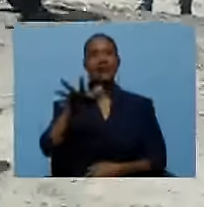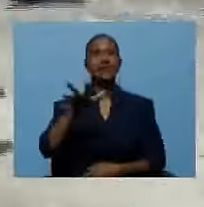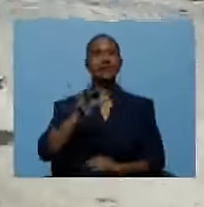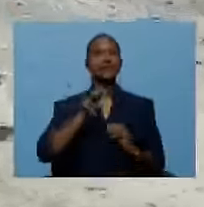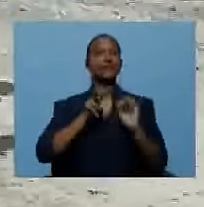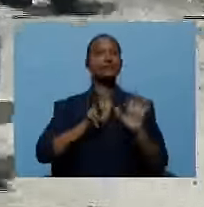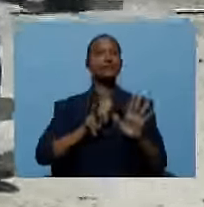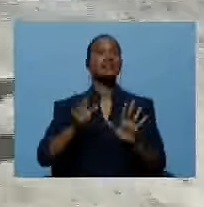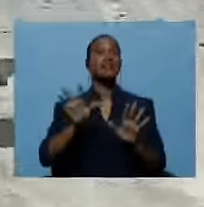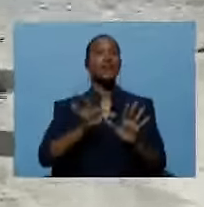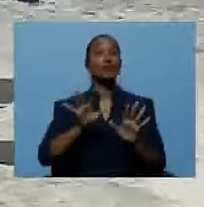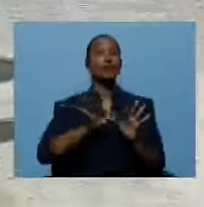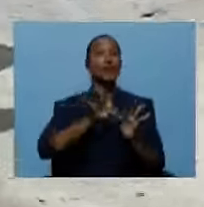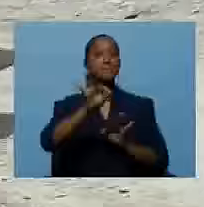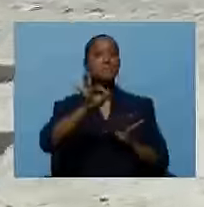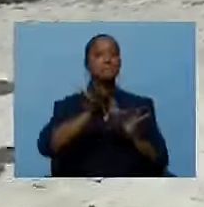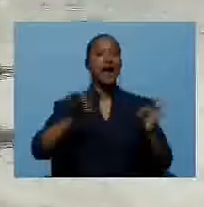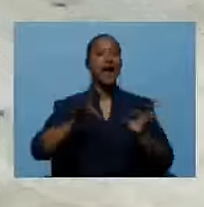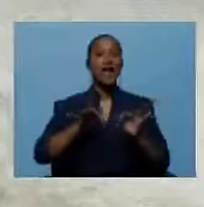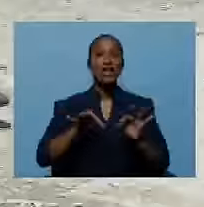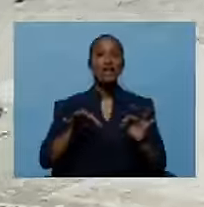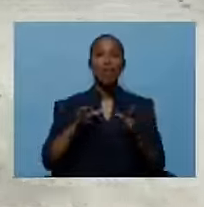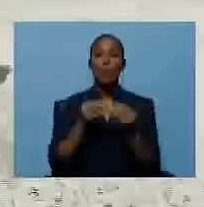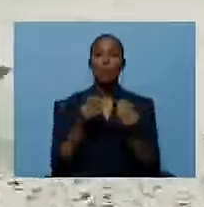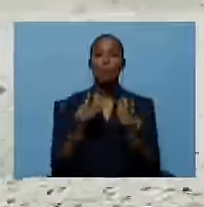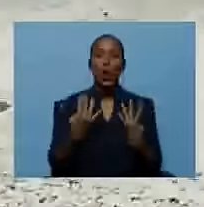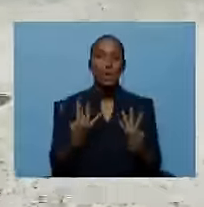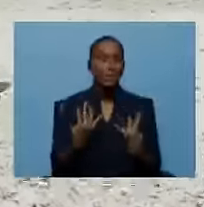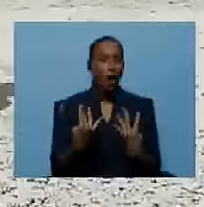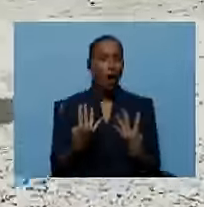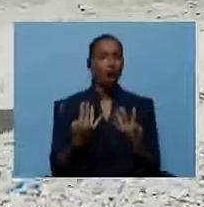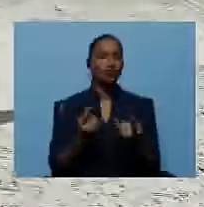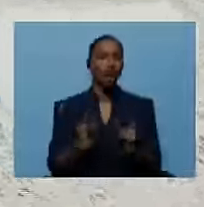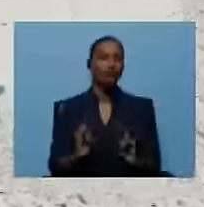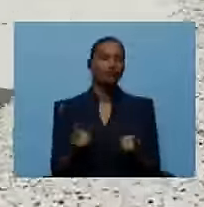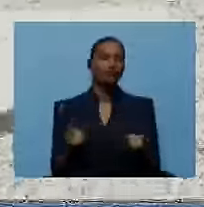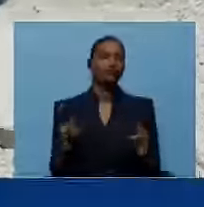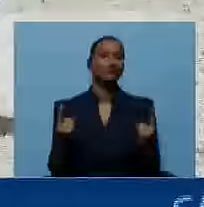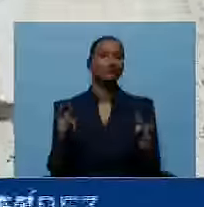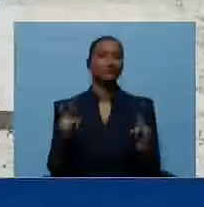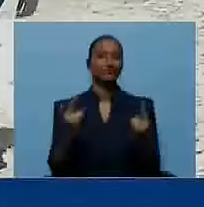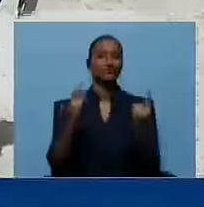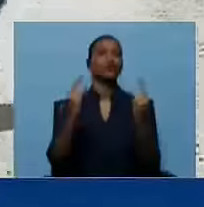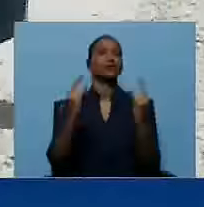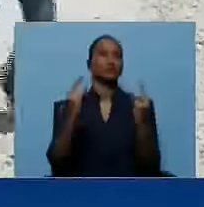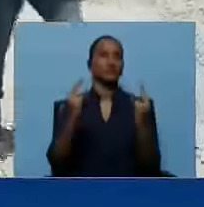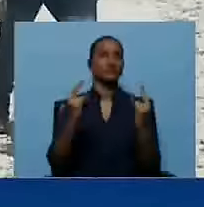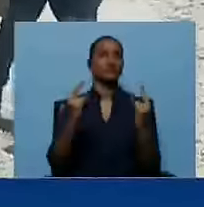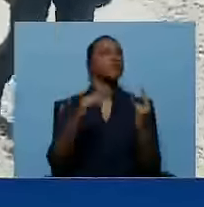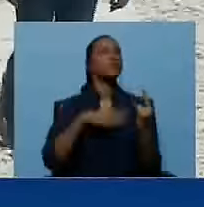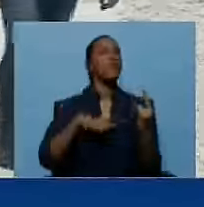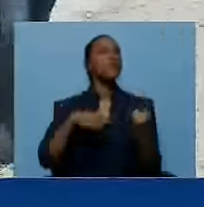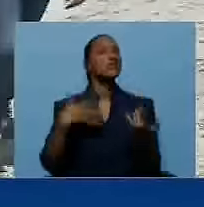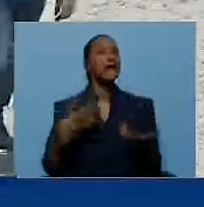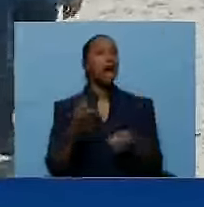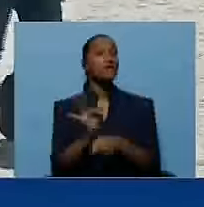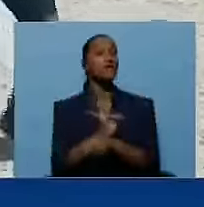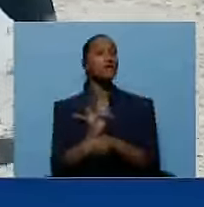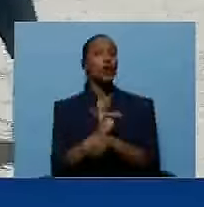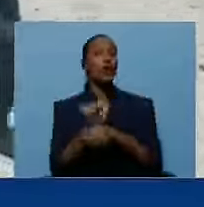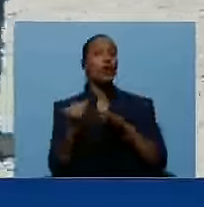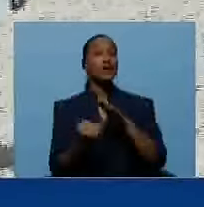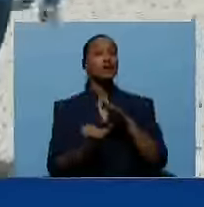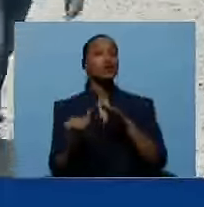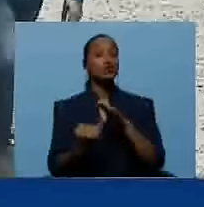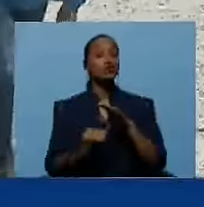hectáreas que representan un bosque tropical de nuestra selva decidua, en donde funciona el Instituto Venezolano de